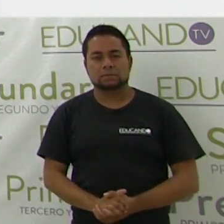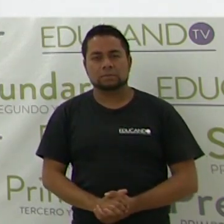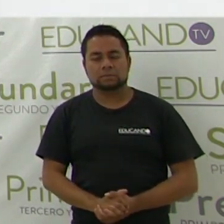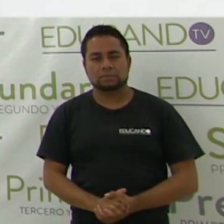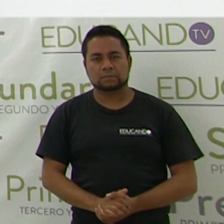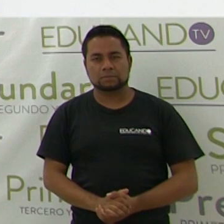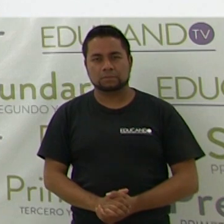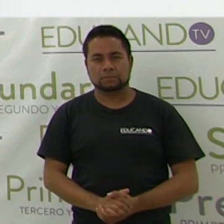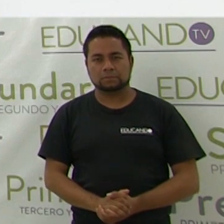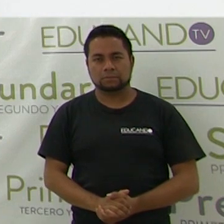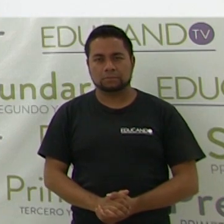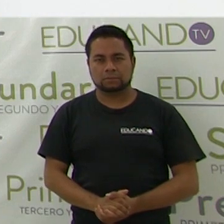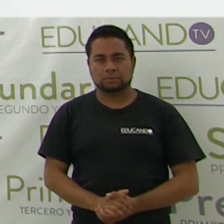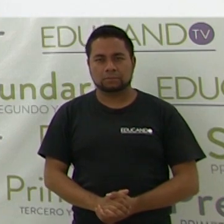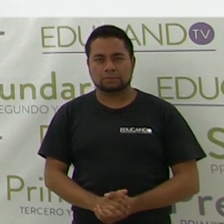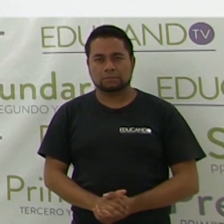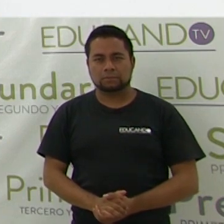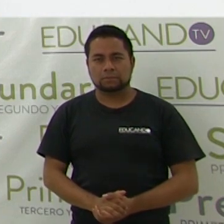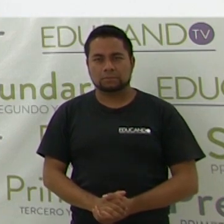Después